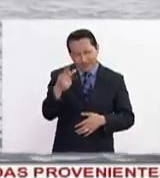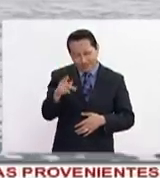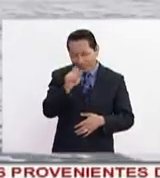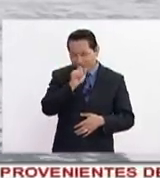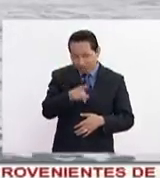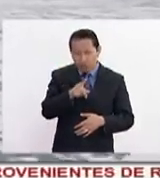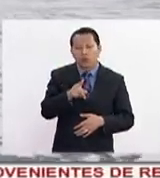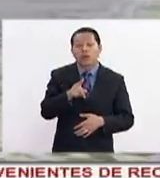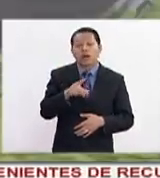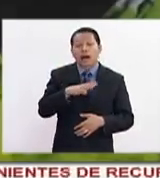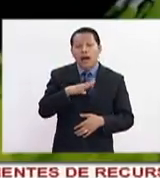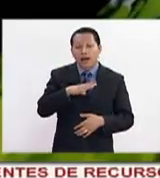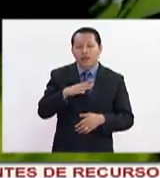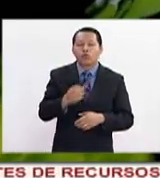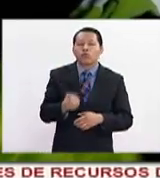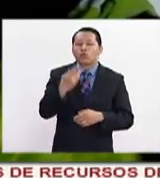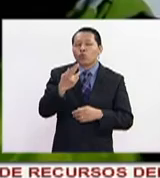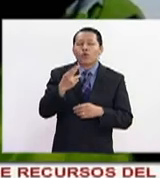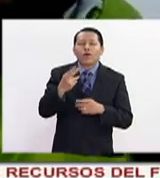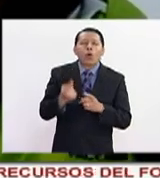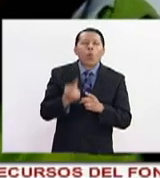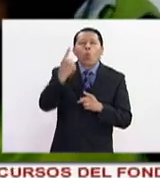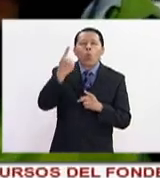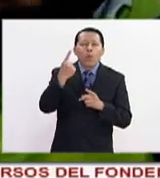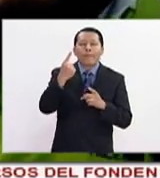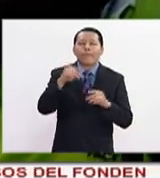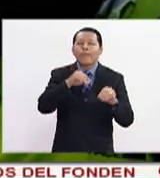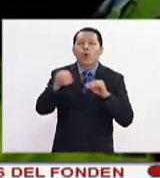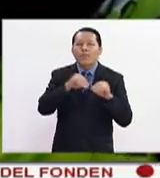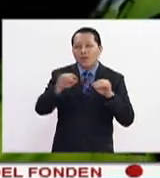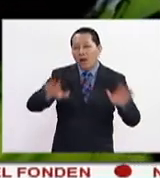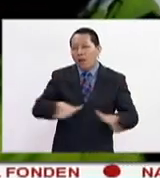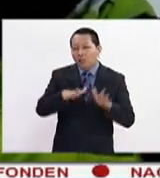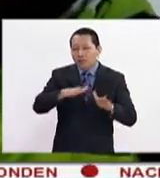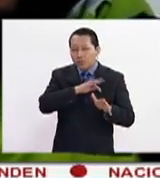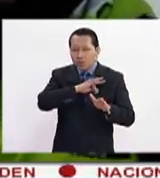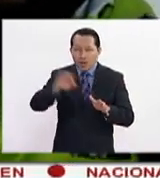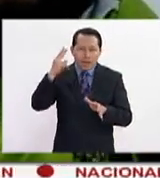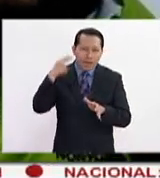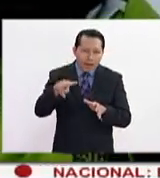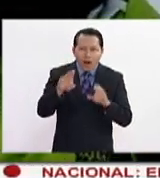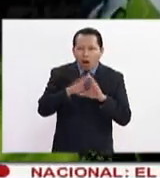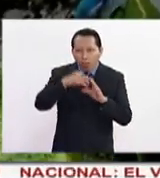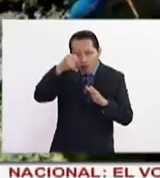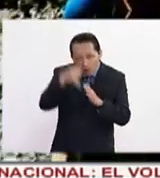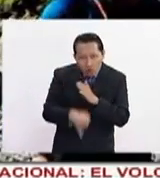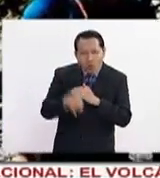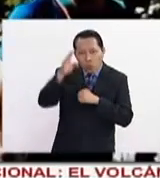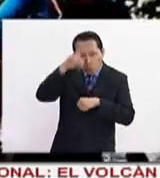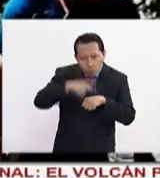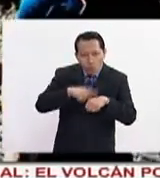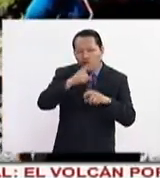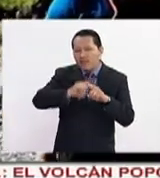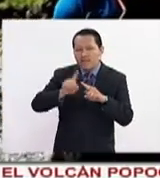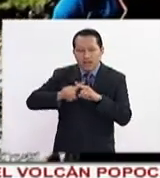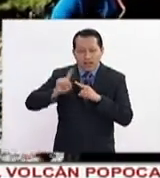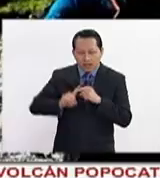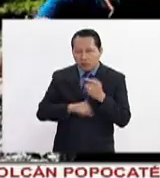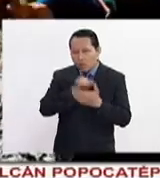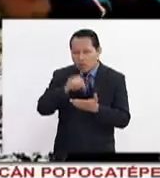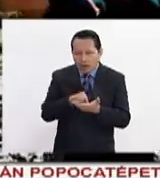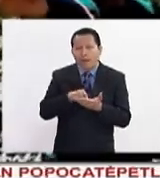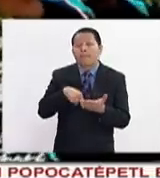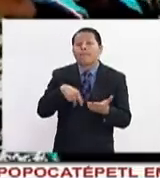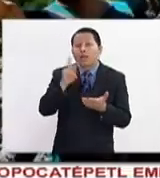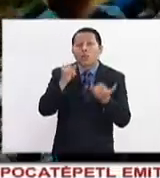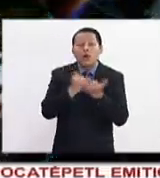Alberto creó Root Searching, una iniciativa que alienta a los viajeros a profundizar en el origen y la cultura de los lugares. Sin embargo,